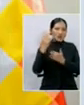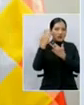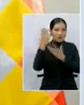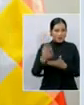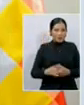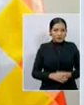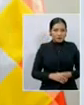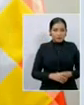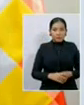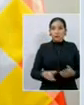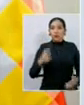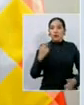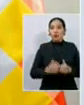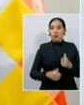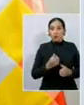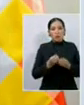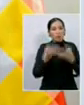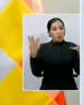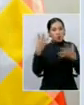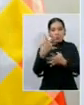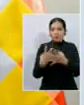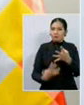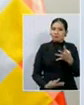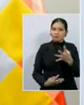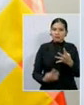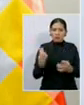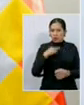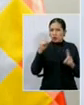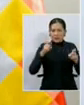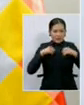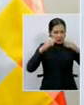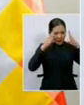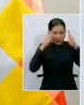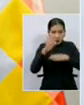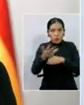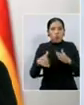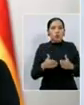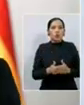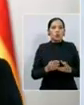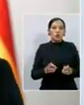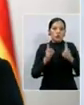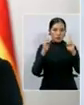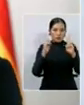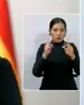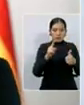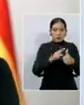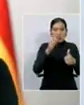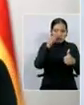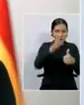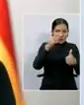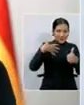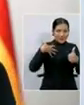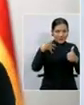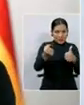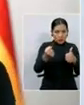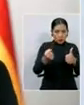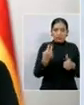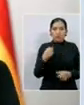visto movilizaciones, tratando de articular con distintos temas, pero tratando de al final articular